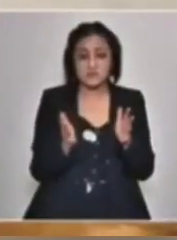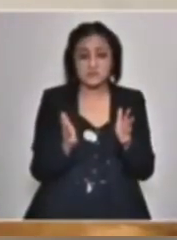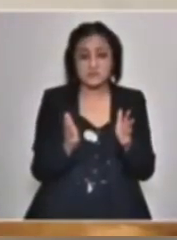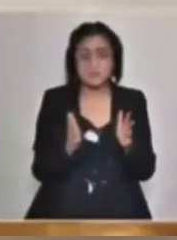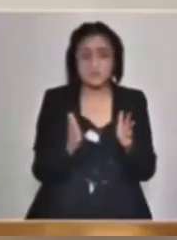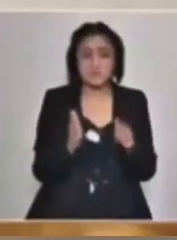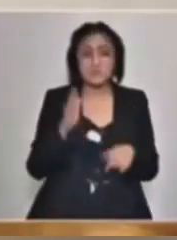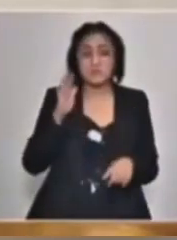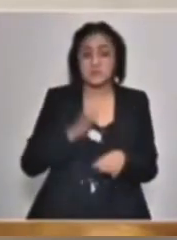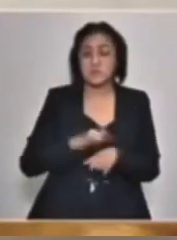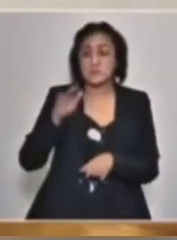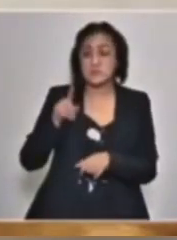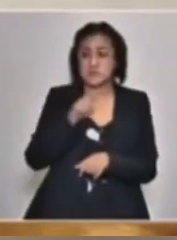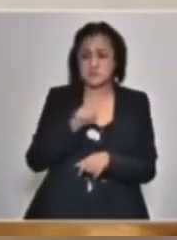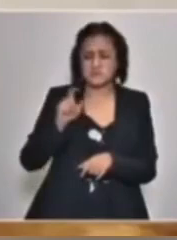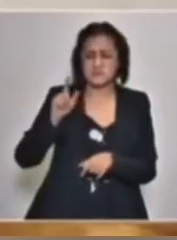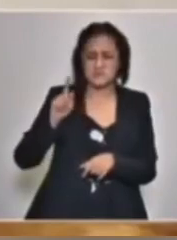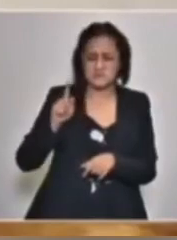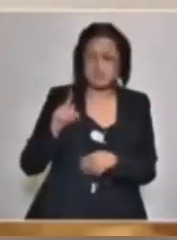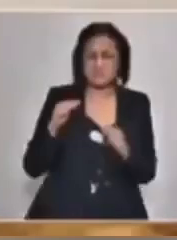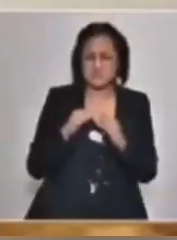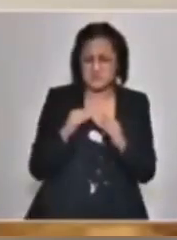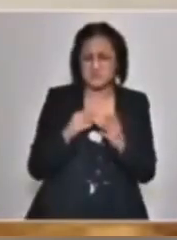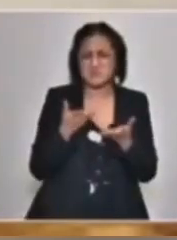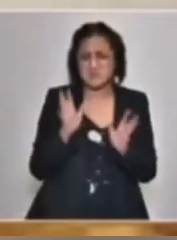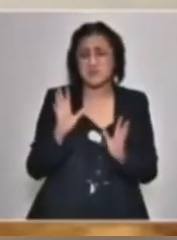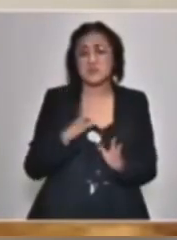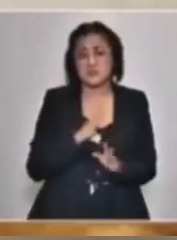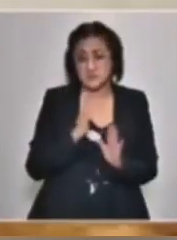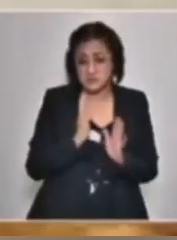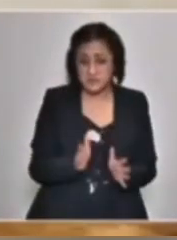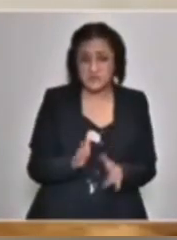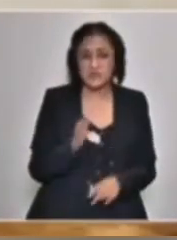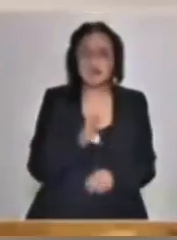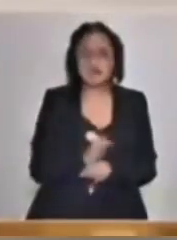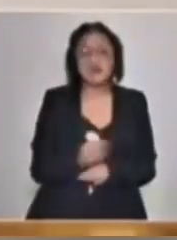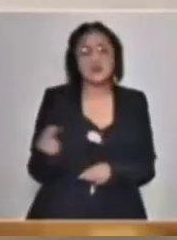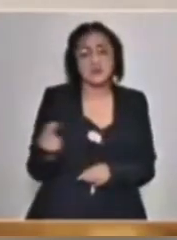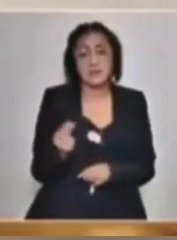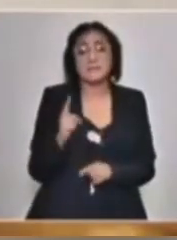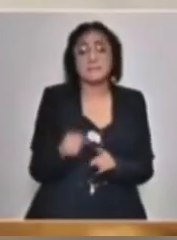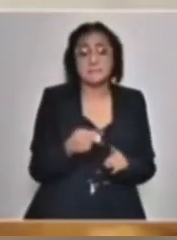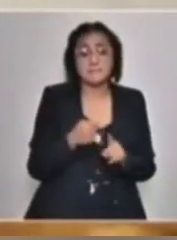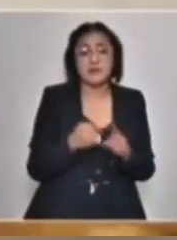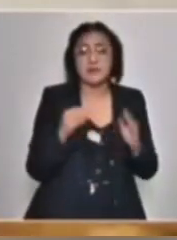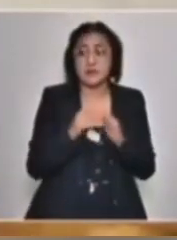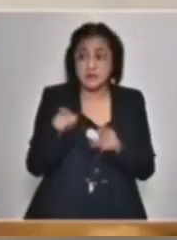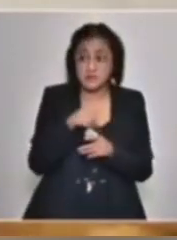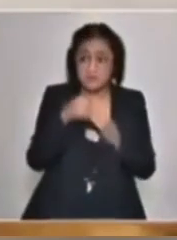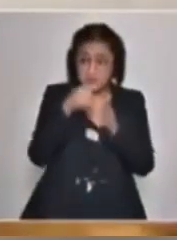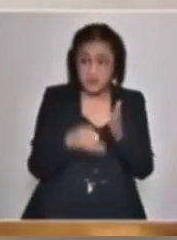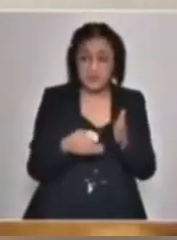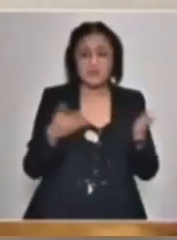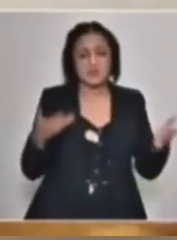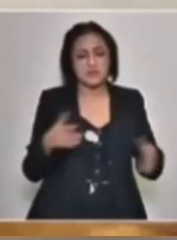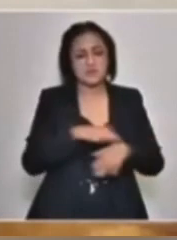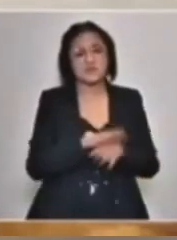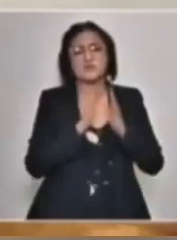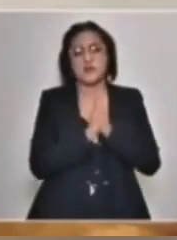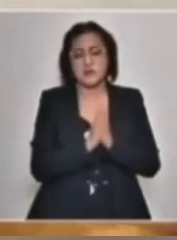de más de 170 casas. Ahora necesitamos reponer las casas que